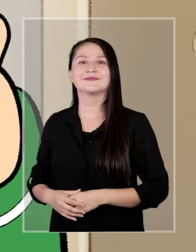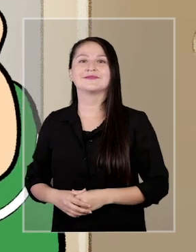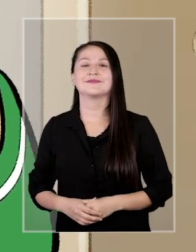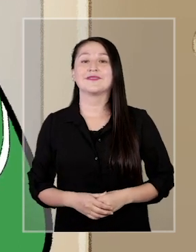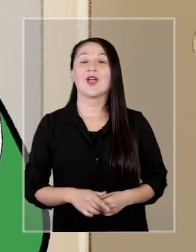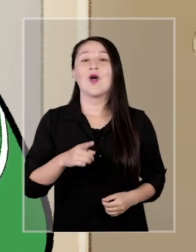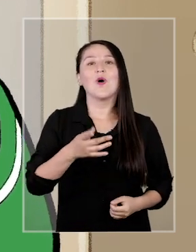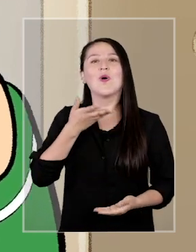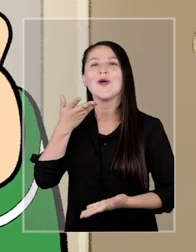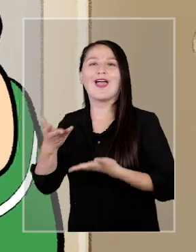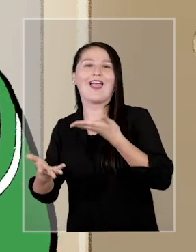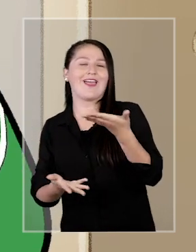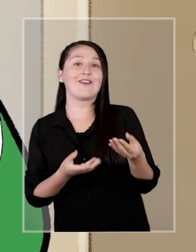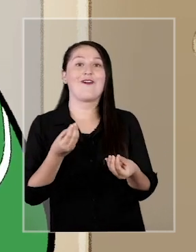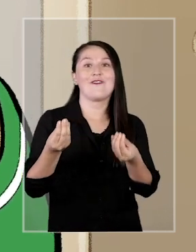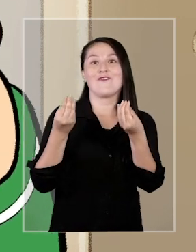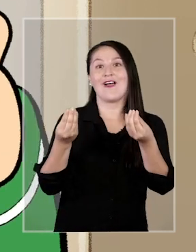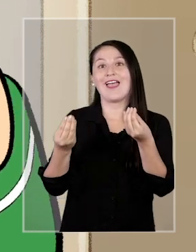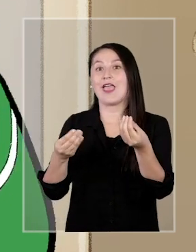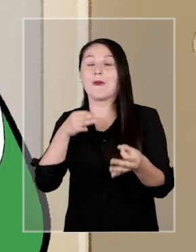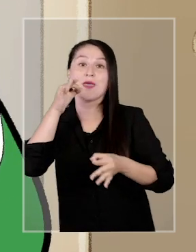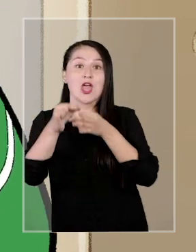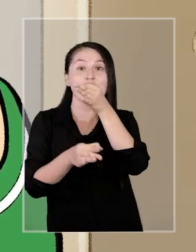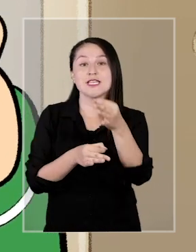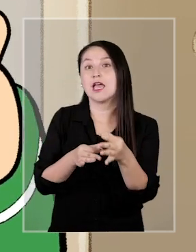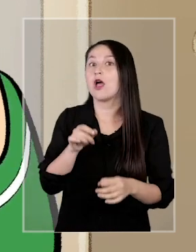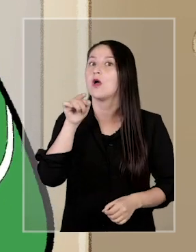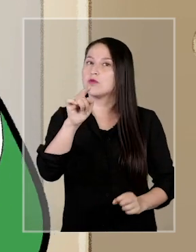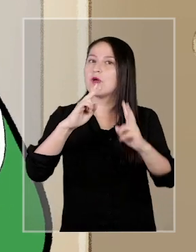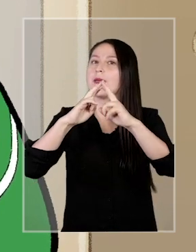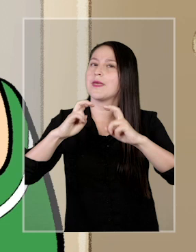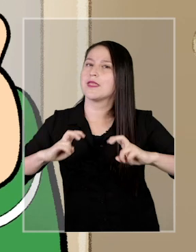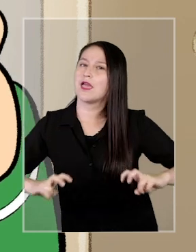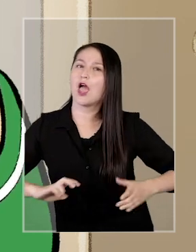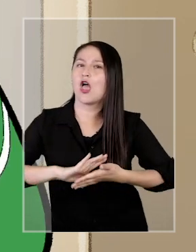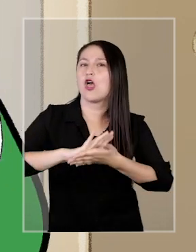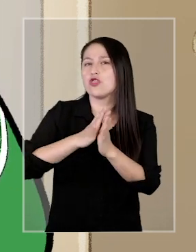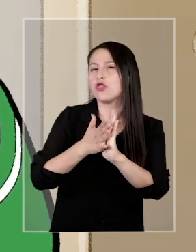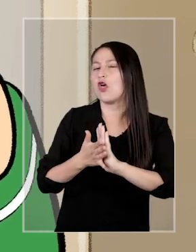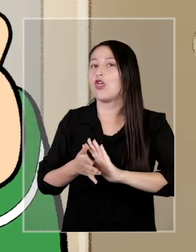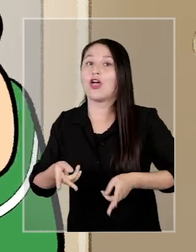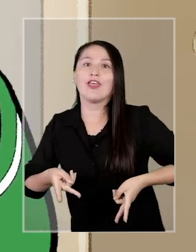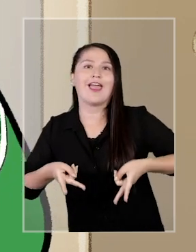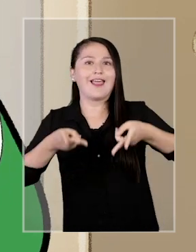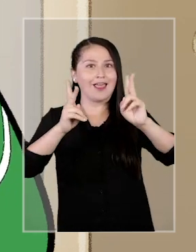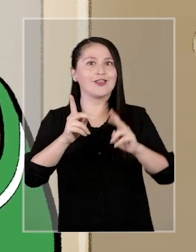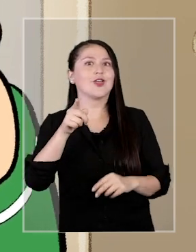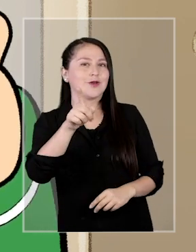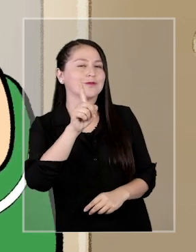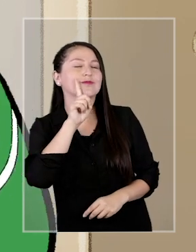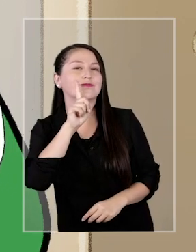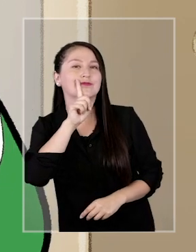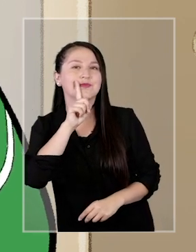Una canción genial, fue espectacular. Mi consejo final, los invito a investigar todos los derechos con los que